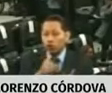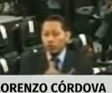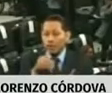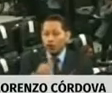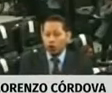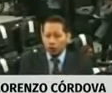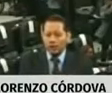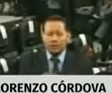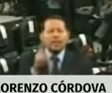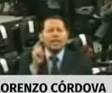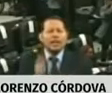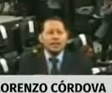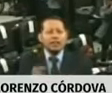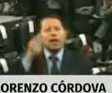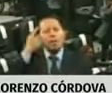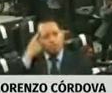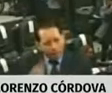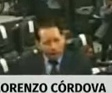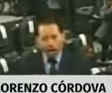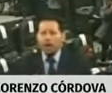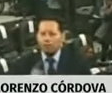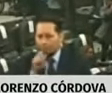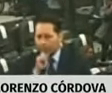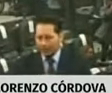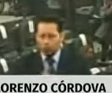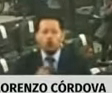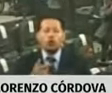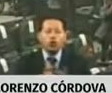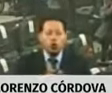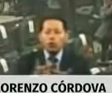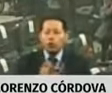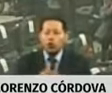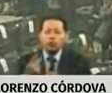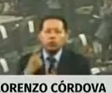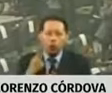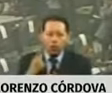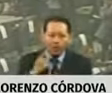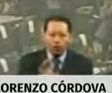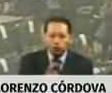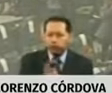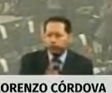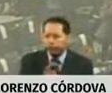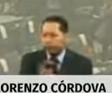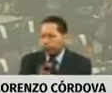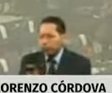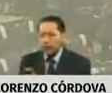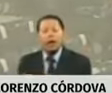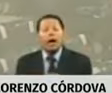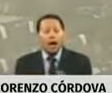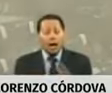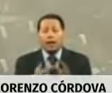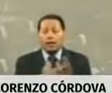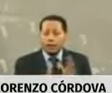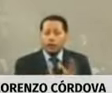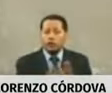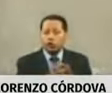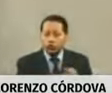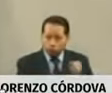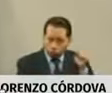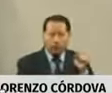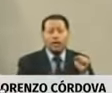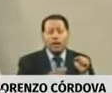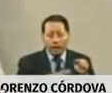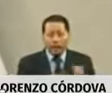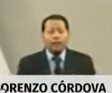de pesos corresponden al financiamiento público de los partidos políticos, que se distribuirá conforme a las reglas constitucionales entre los